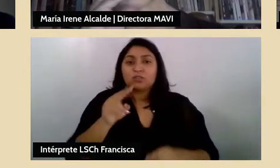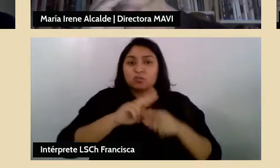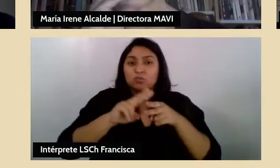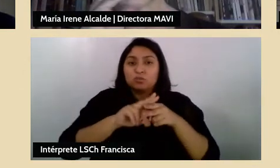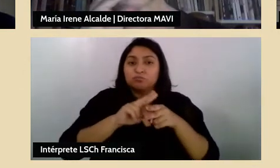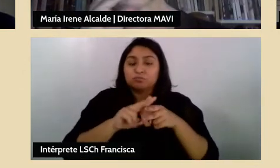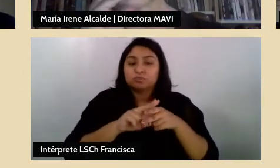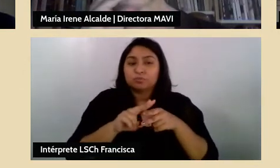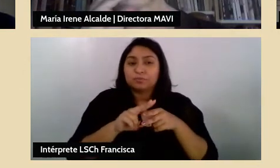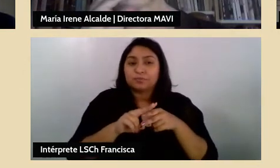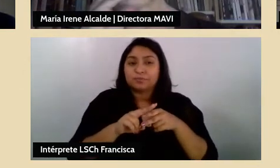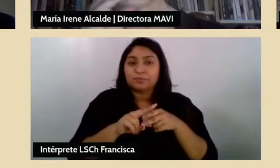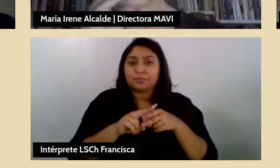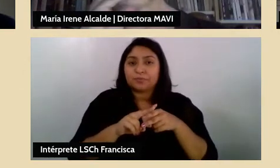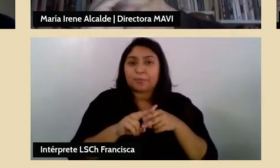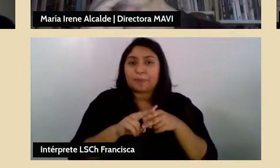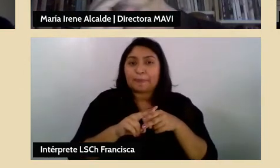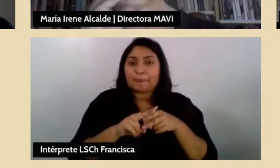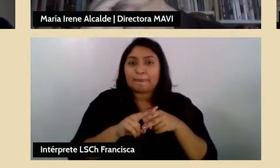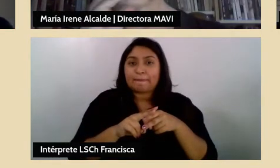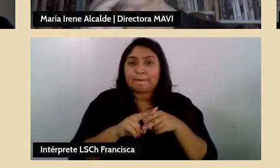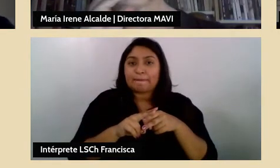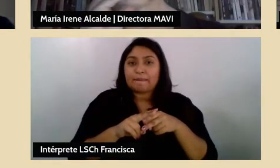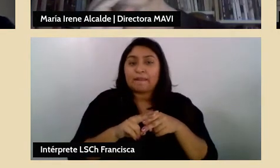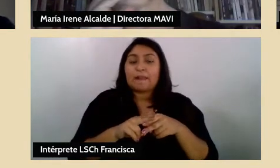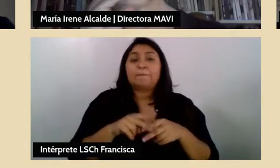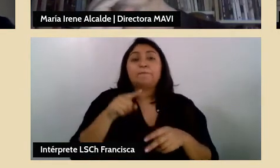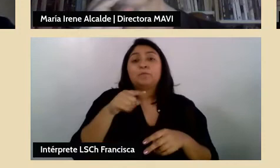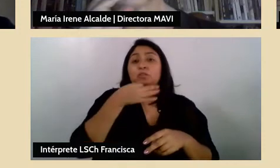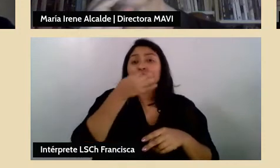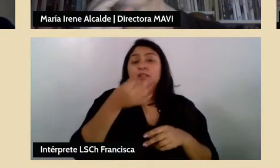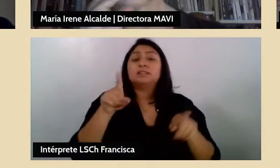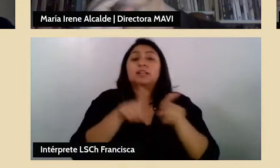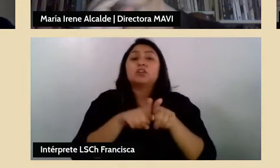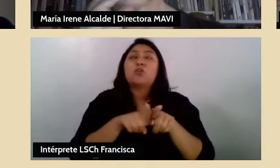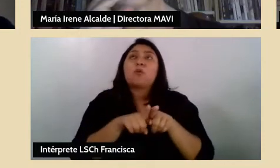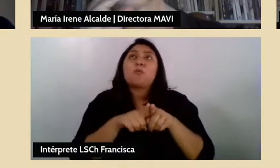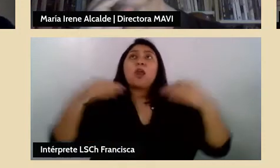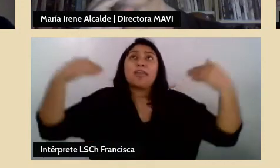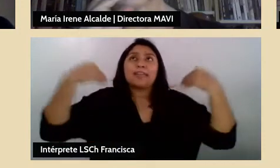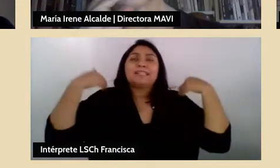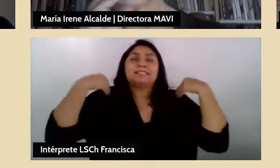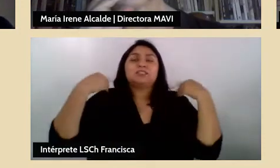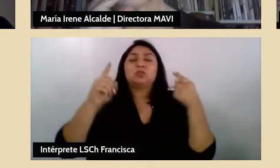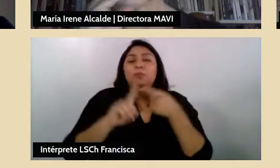Realizarlo en lo que tú llamas como un ejercicio de participación, ¿no?